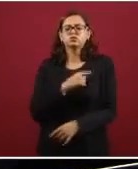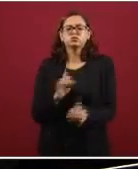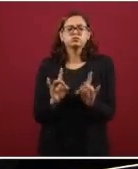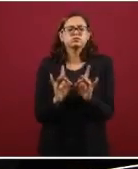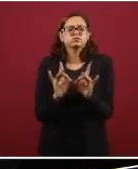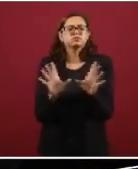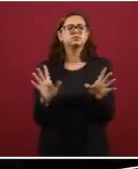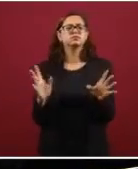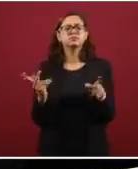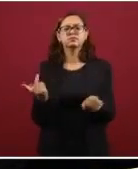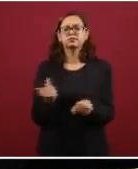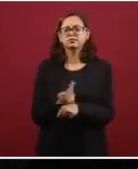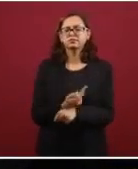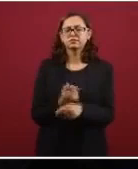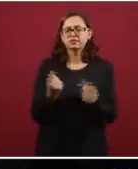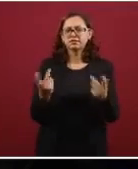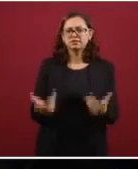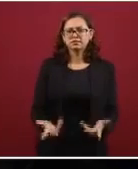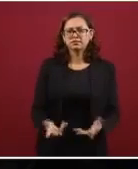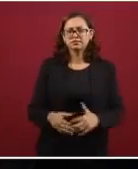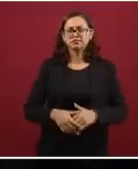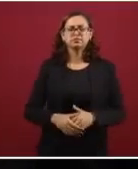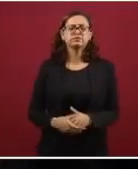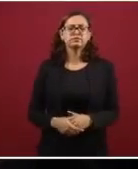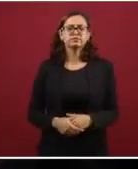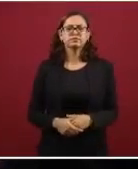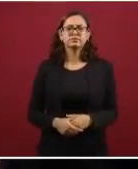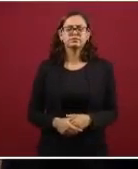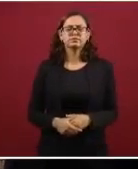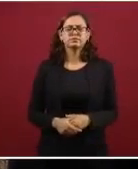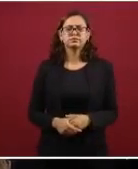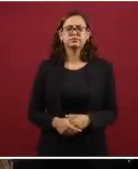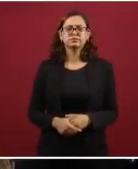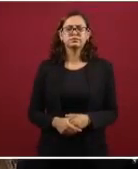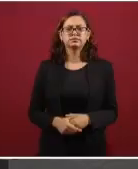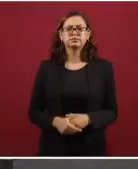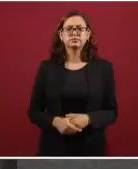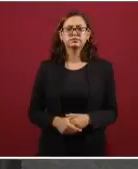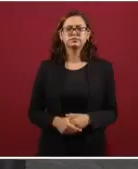casos. Primero, cuando